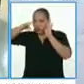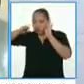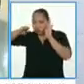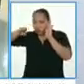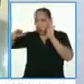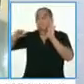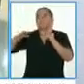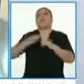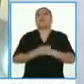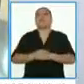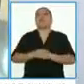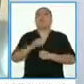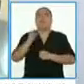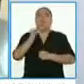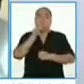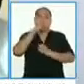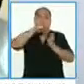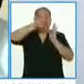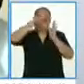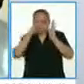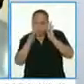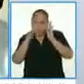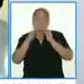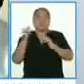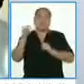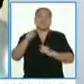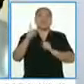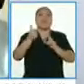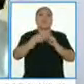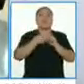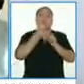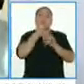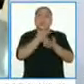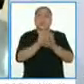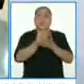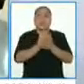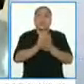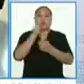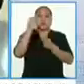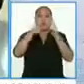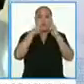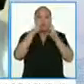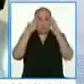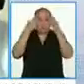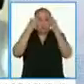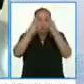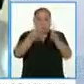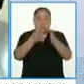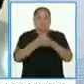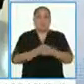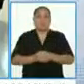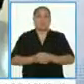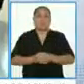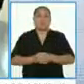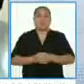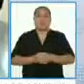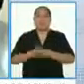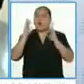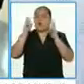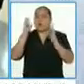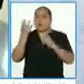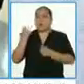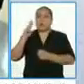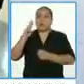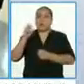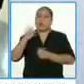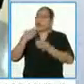algunas declinando, ¿no? Entonces, eso es algo positivo que en Claro que promedio sí. nacional hace de que veamos horizontal la curva de Que fallecidos. así sea. Rodrigo Parra, como